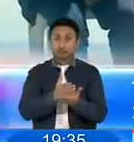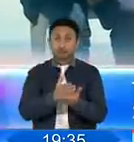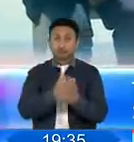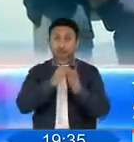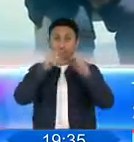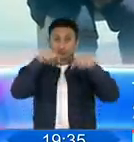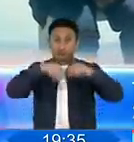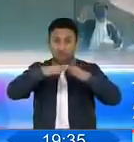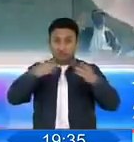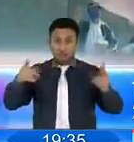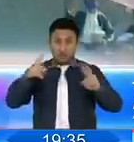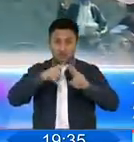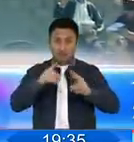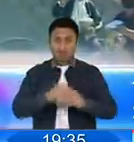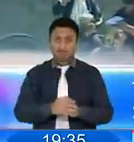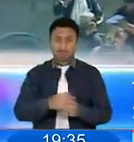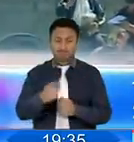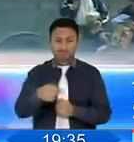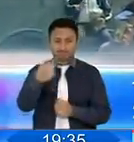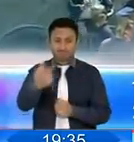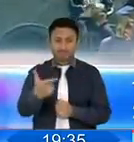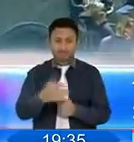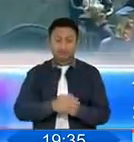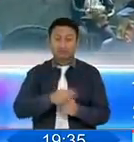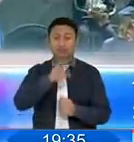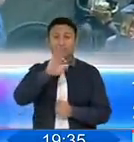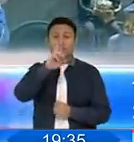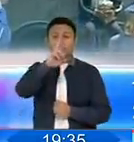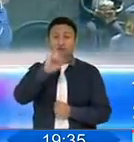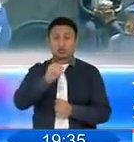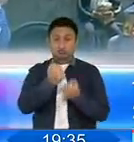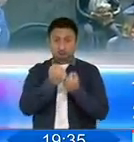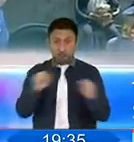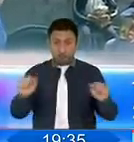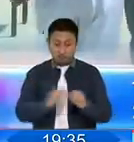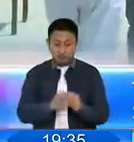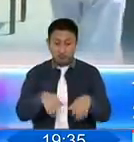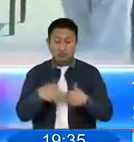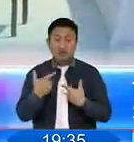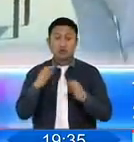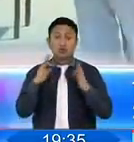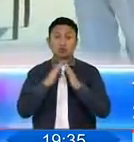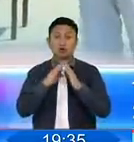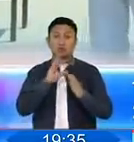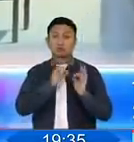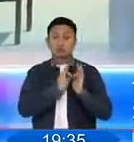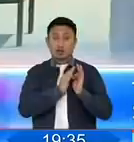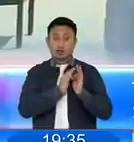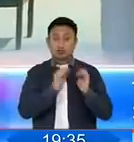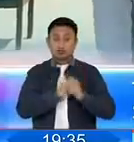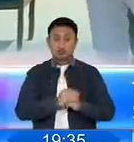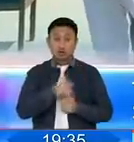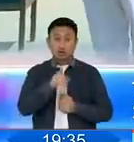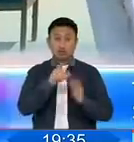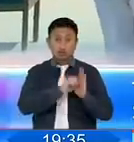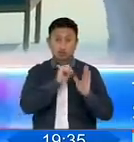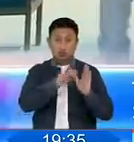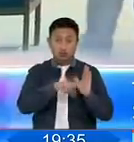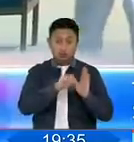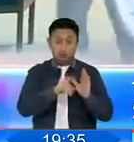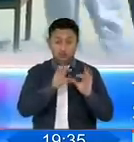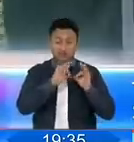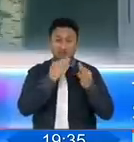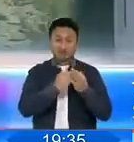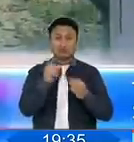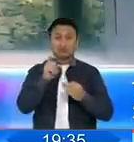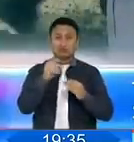del Comercio TV. Más adelante, TVC Te Quiere a Salvo llegó a Tumbaco y Calderón con sus donaciones para las familias